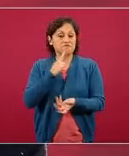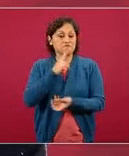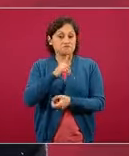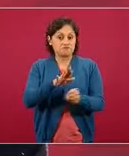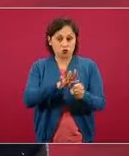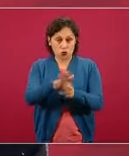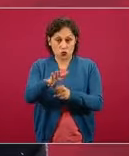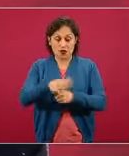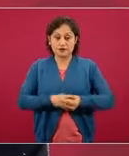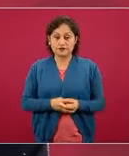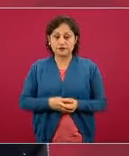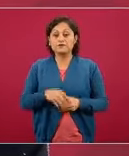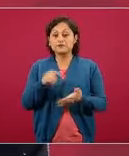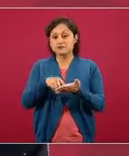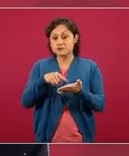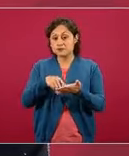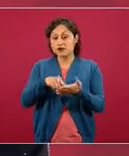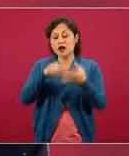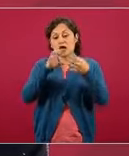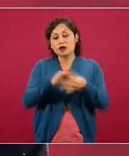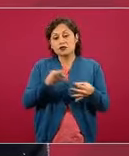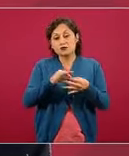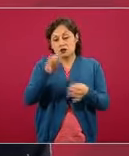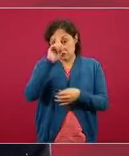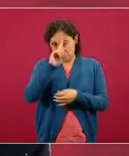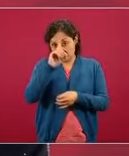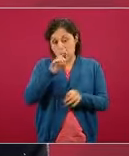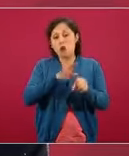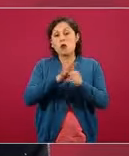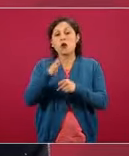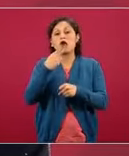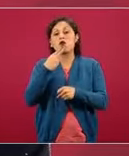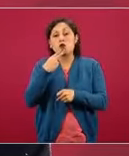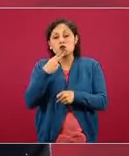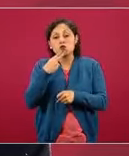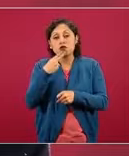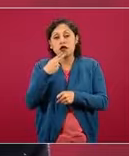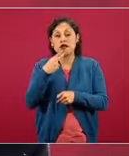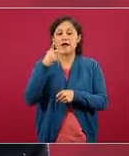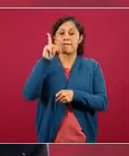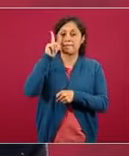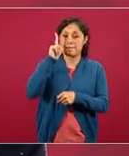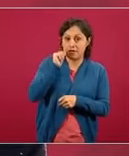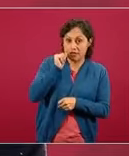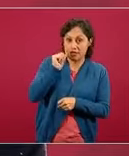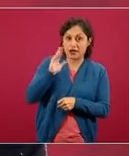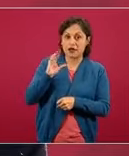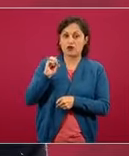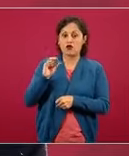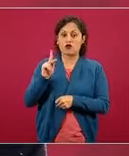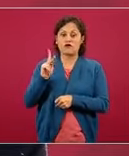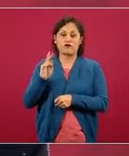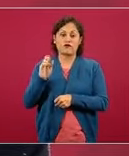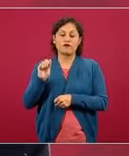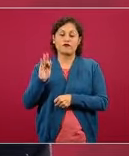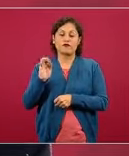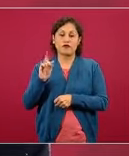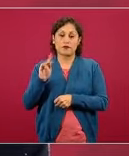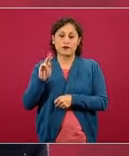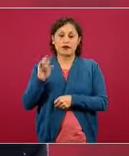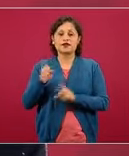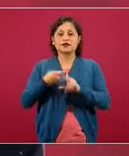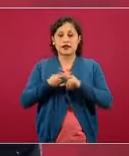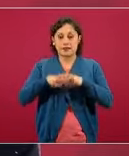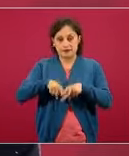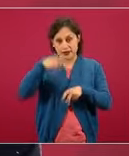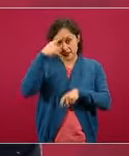la utilidad y el uso que se le puede dar, y con esto a partir de mañana la COFEPRIS inicia con sus procedimientos para otorgar